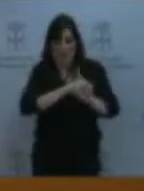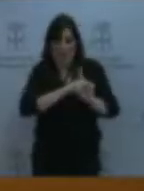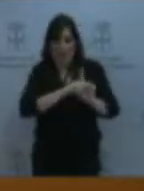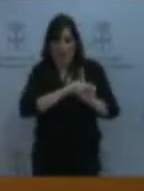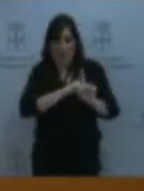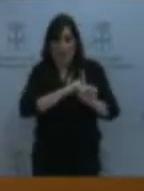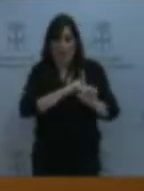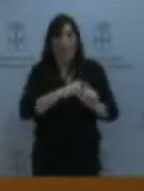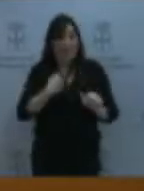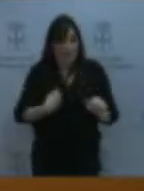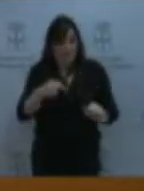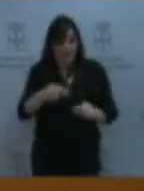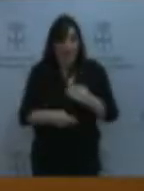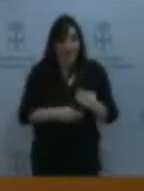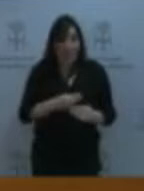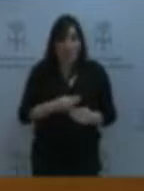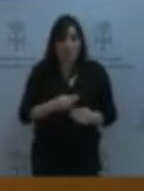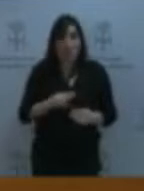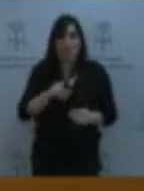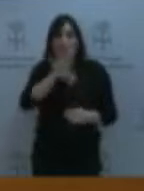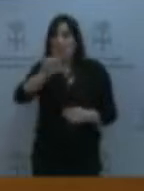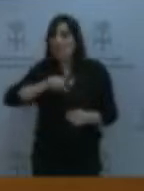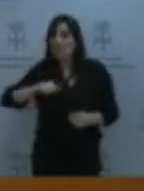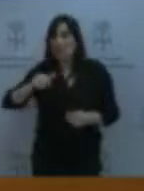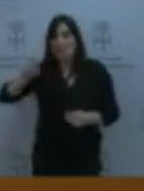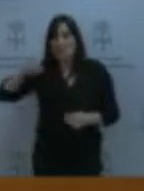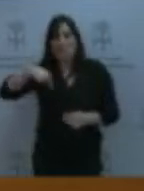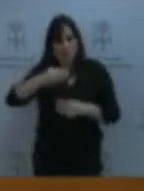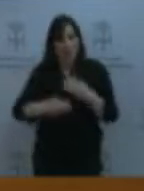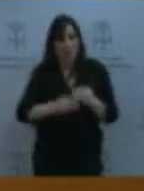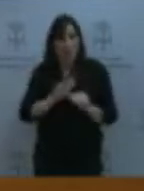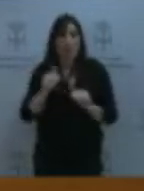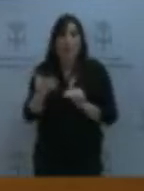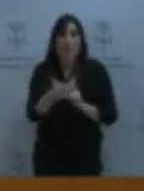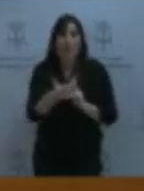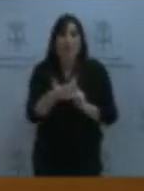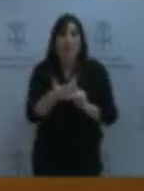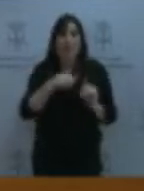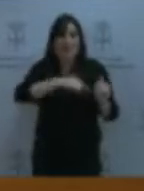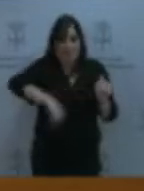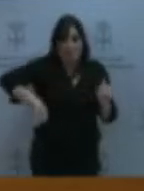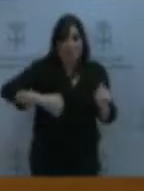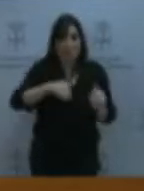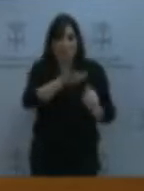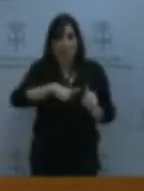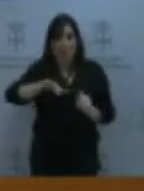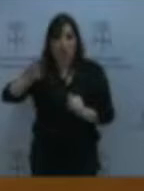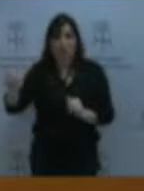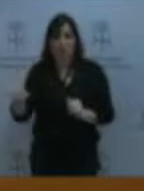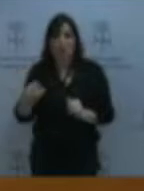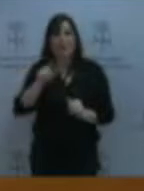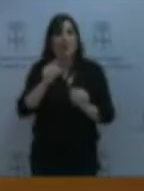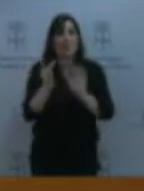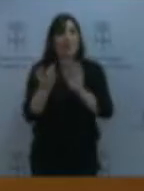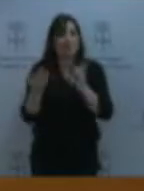en otras comunidades autónomas a través de los Podemos territoriales, con los que ya tenemos compartida esta iniciativa, y